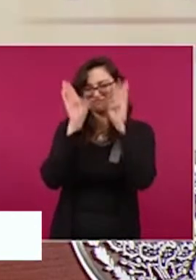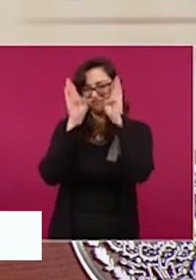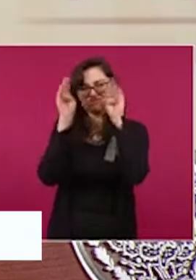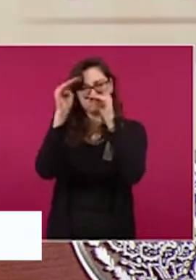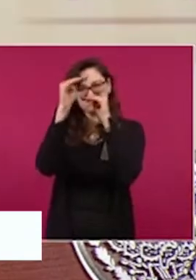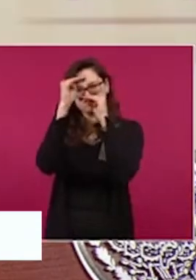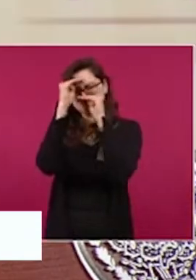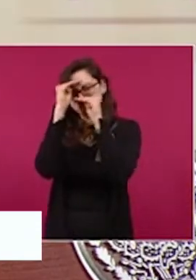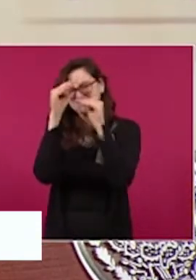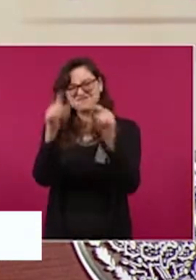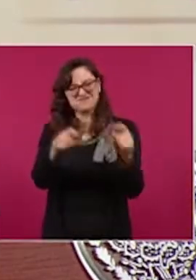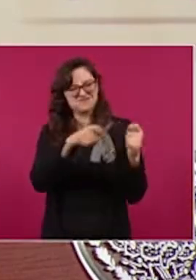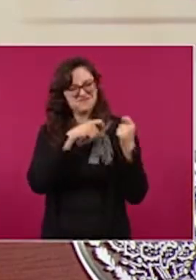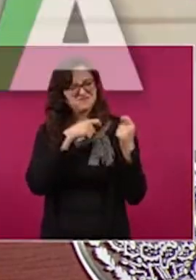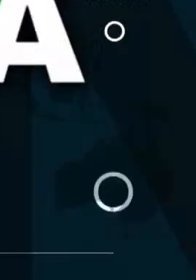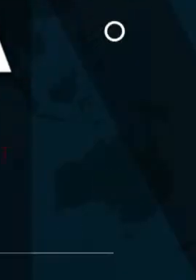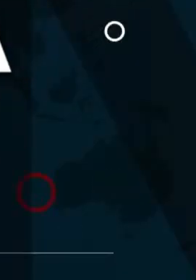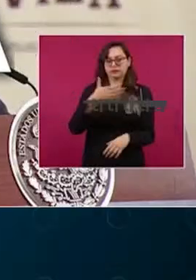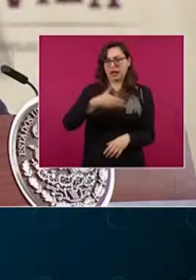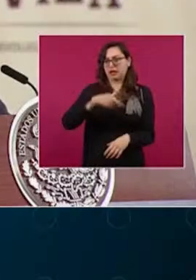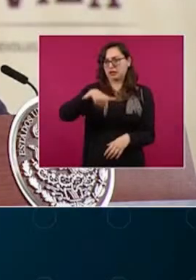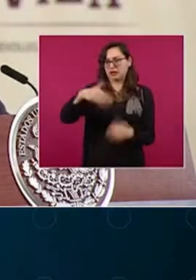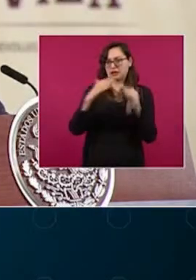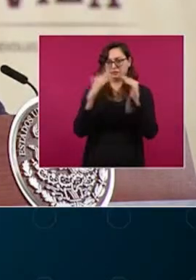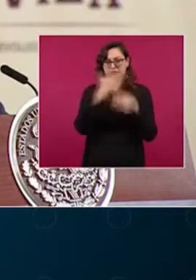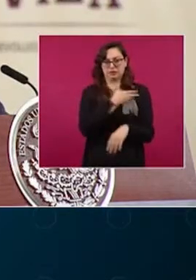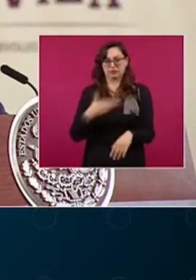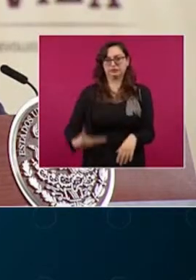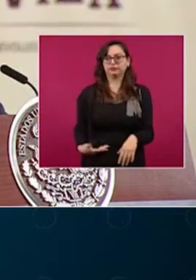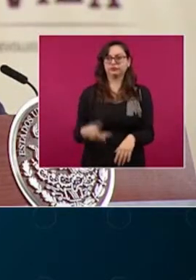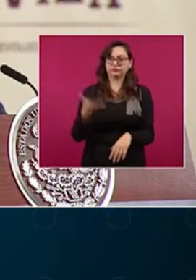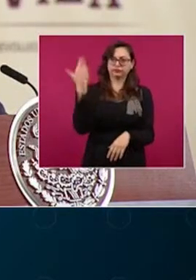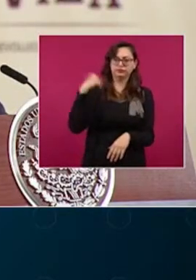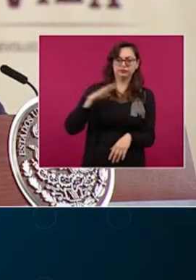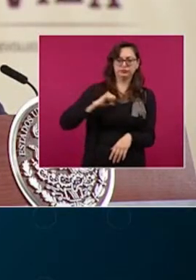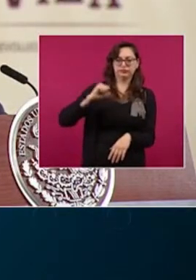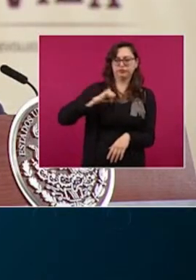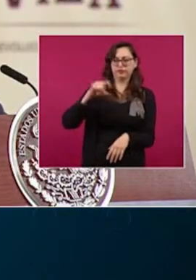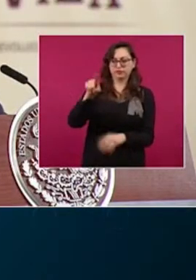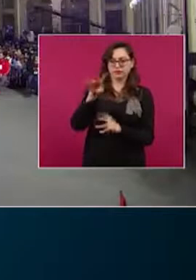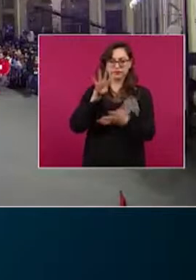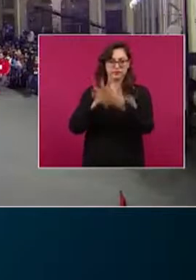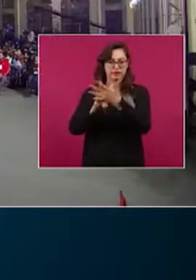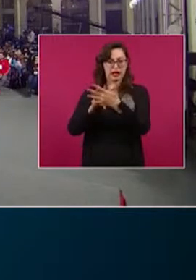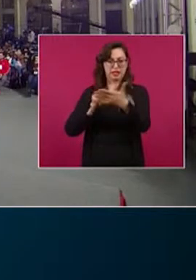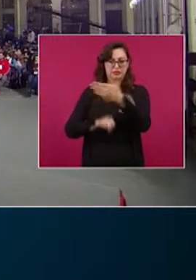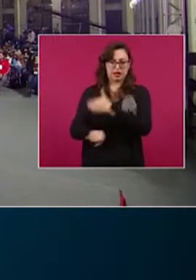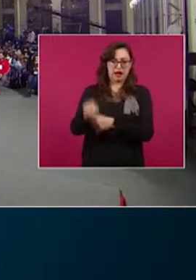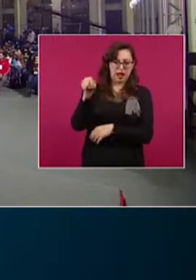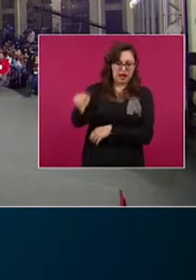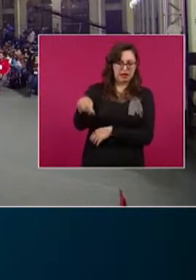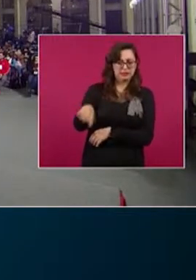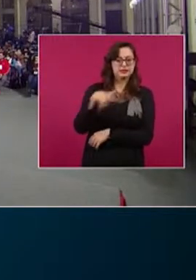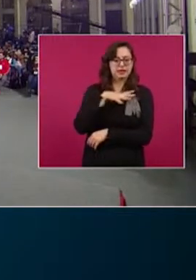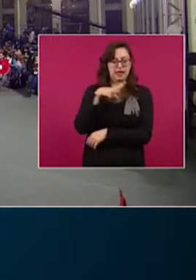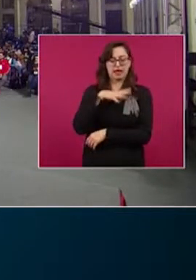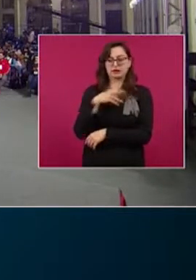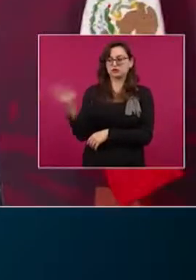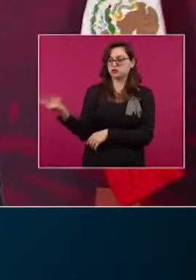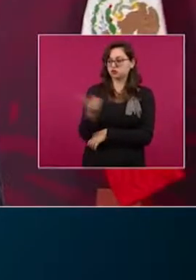como son la mayoría de ellos. Y pasando a otro tema, el presidente López Obrador informó que registran